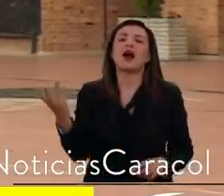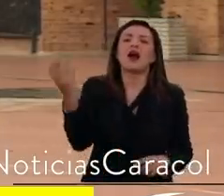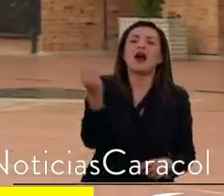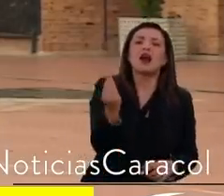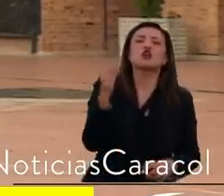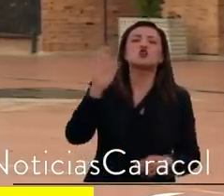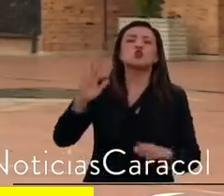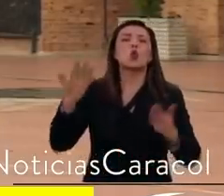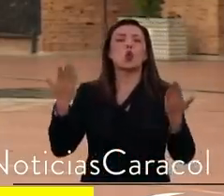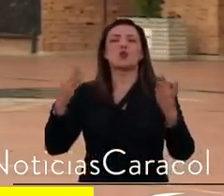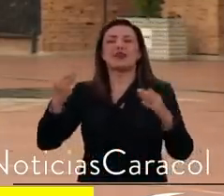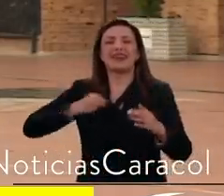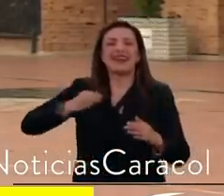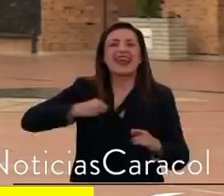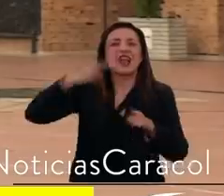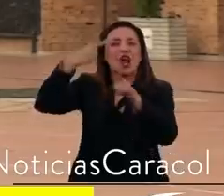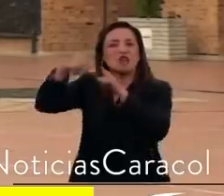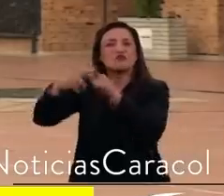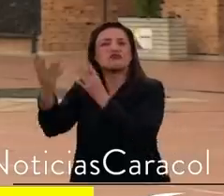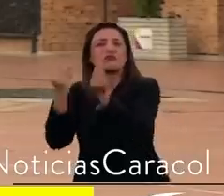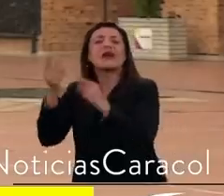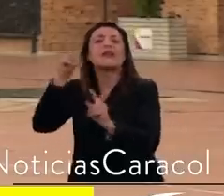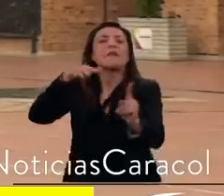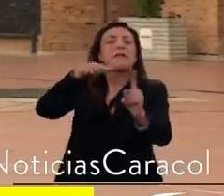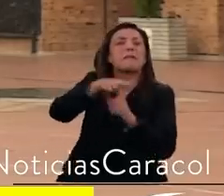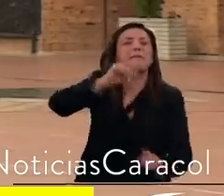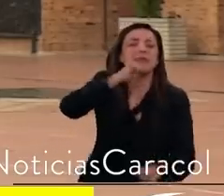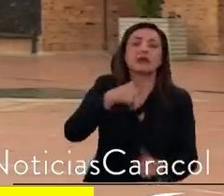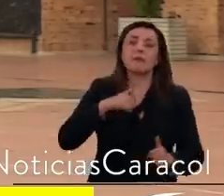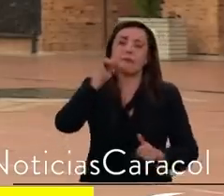las iglesias, sino también para las víctimas y por supuesto nosotros